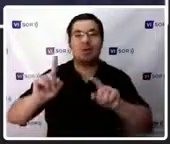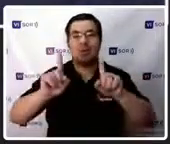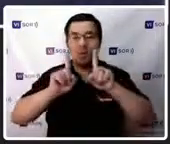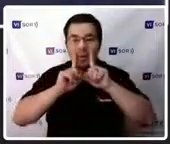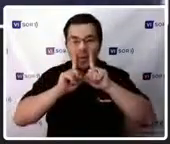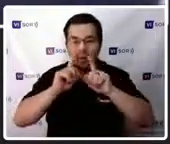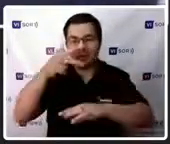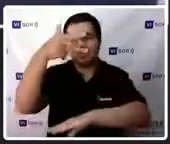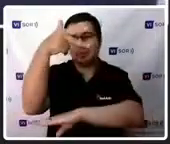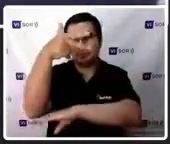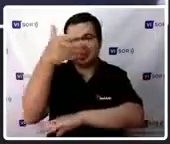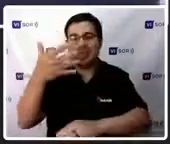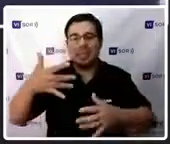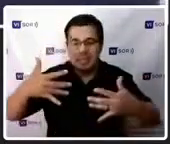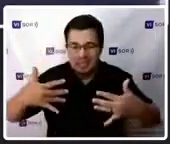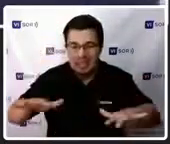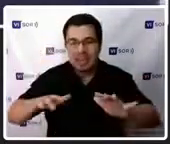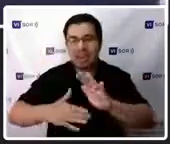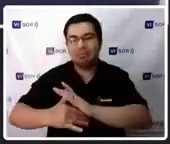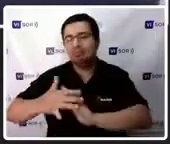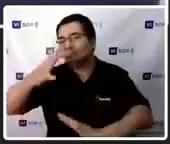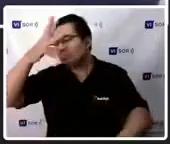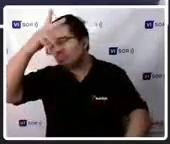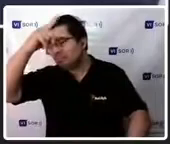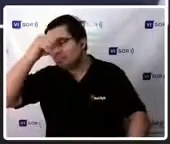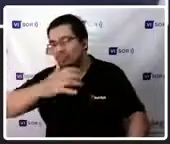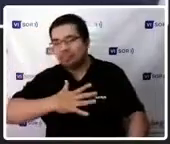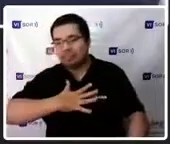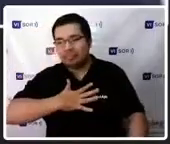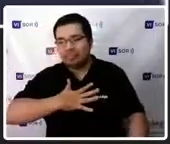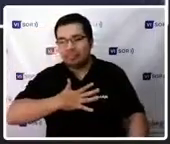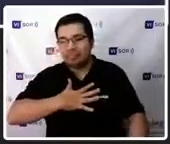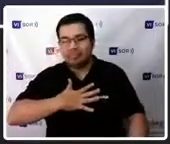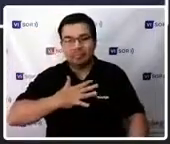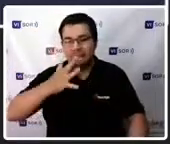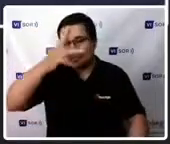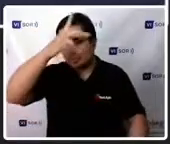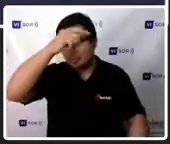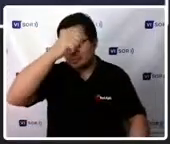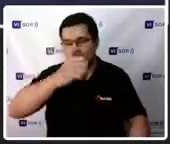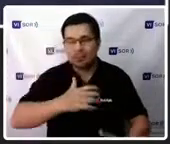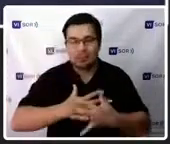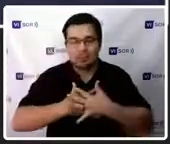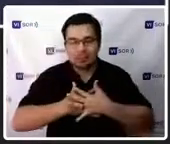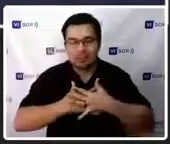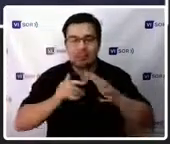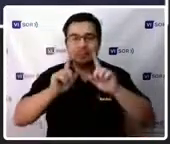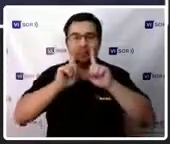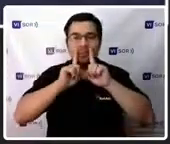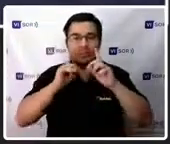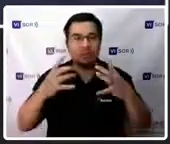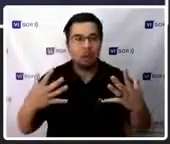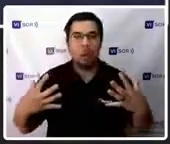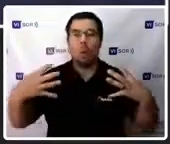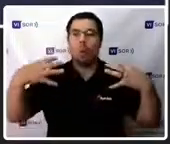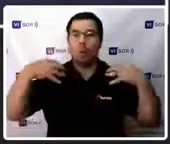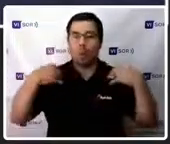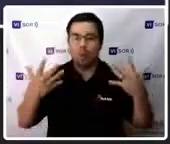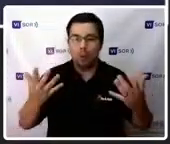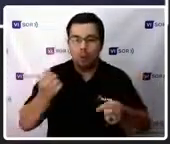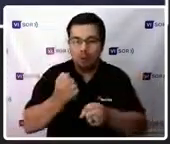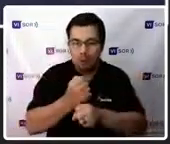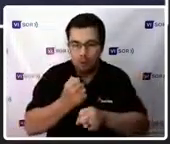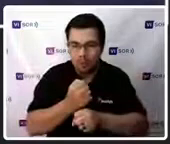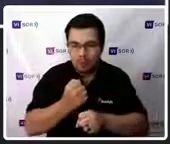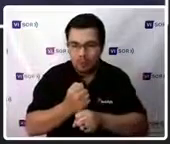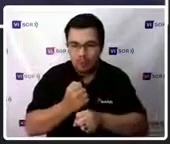enamorada de la teoría, pero es que esto, yo creo que postulé porque me quedé demasiado impresionado cómo era el trabajo ahí, cómo las responsabilidades que tenían, decían de hecho los aerocontroladores,